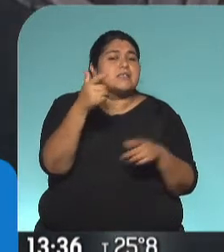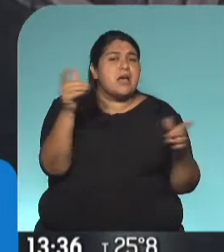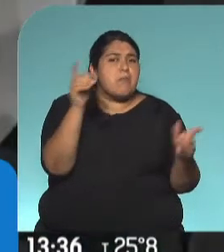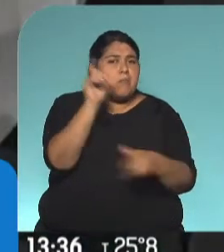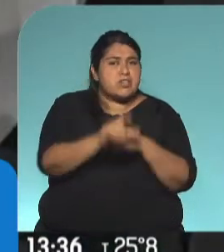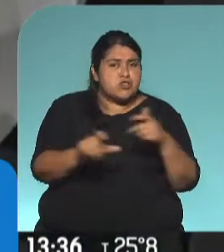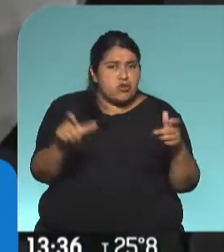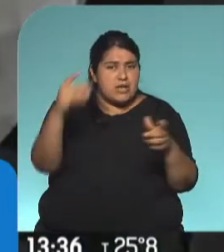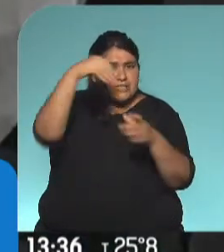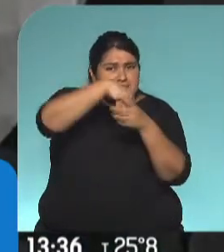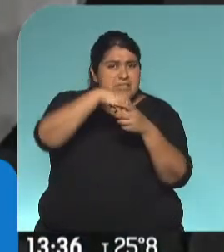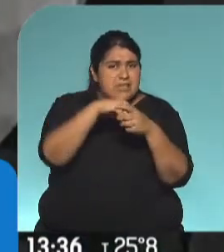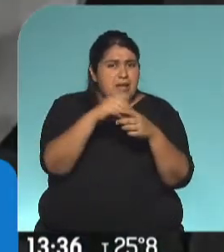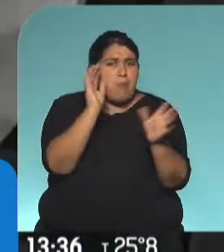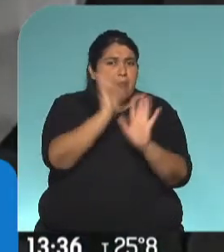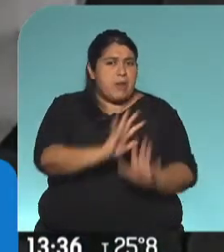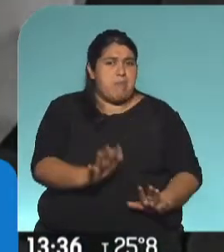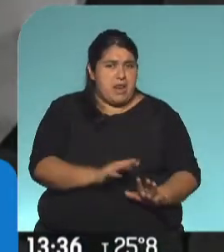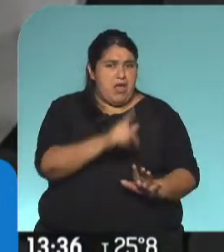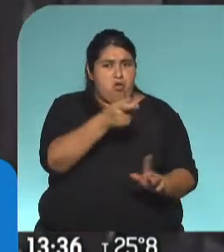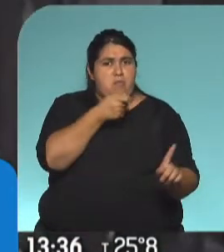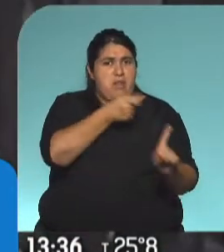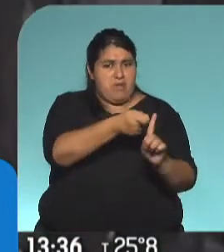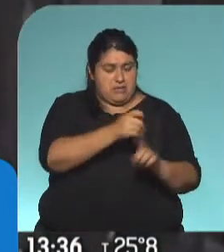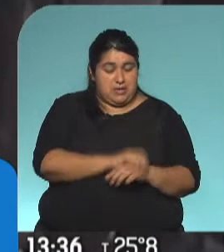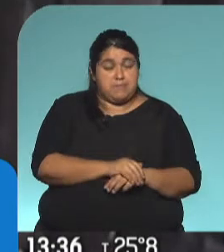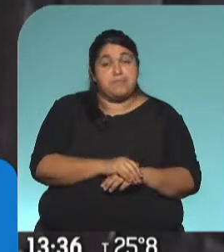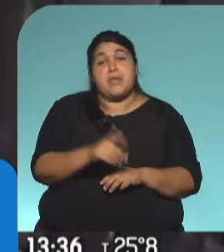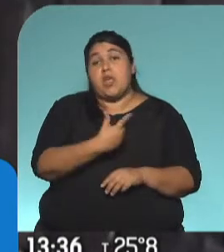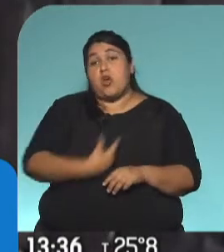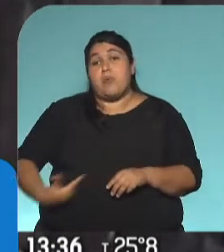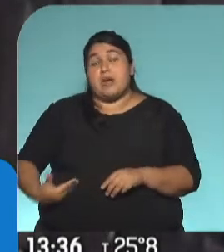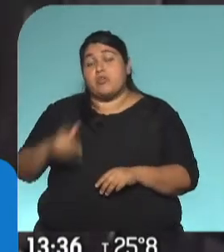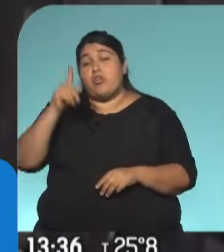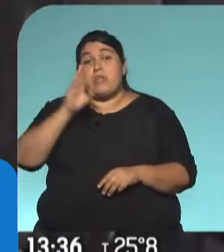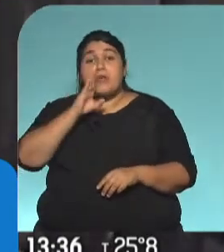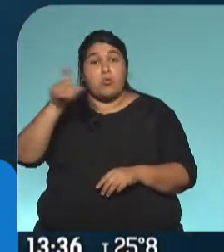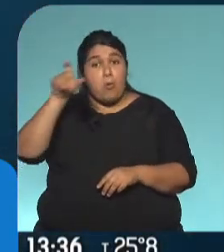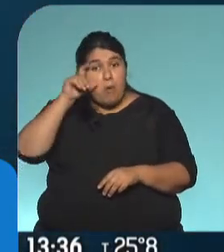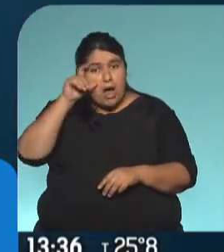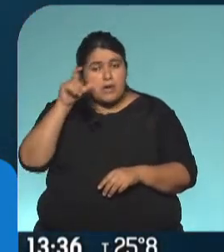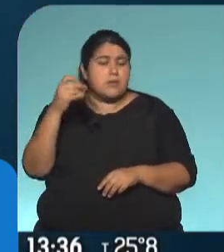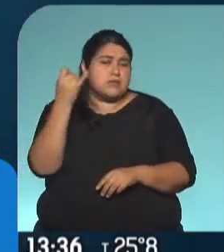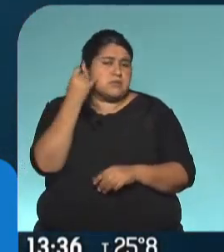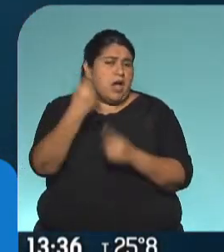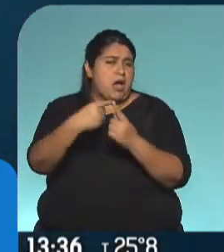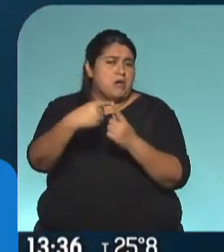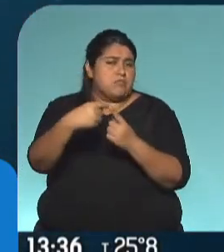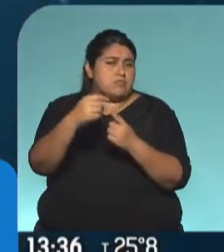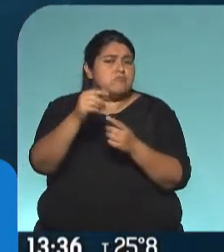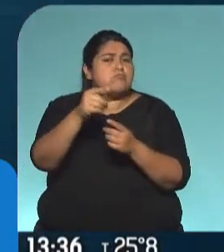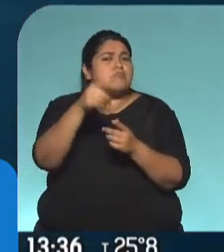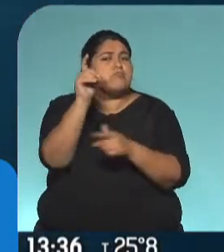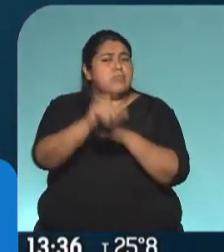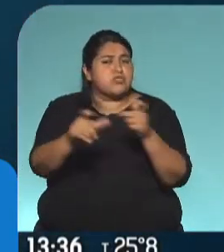o indirectamente del crimen. La administración Biden completó el paso anunciando sanciones para estos funcionarios